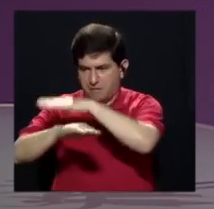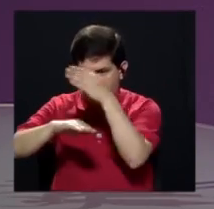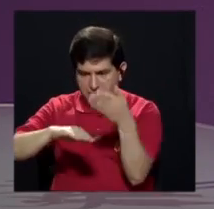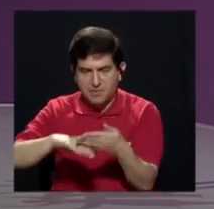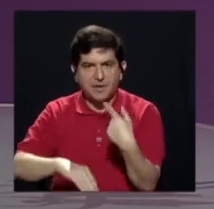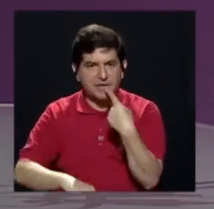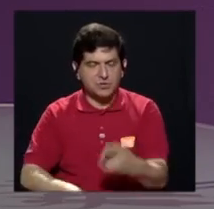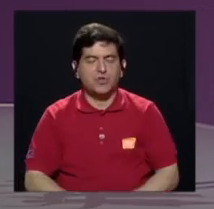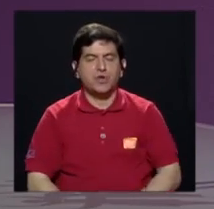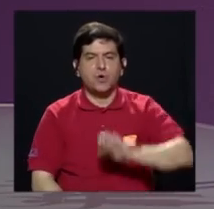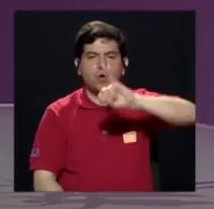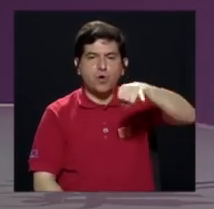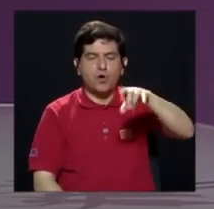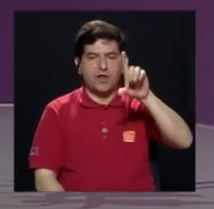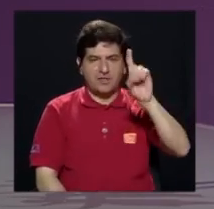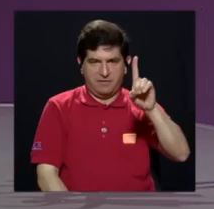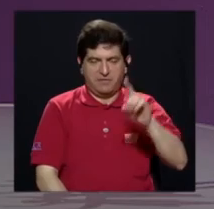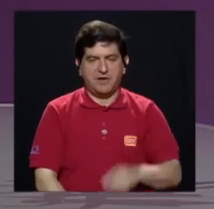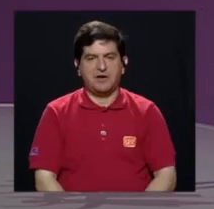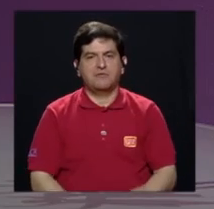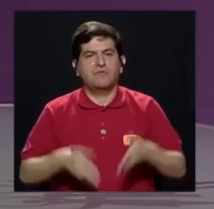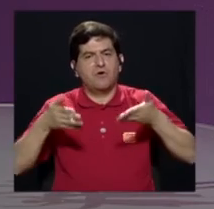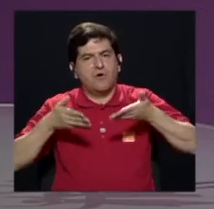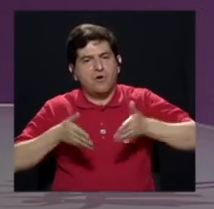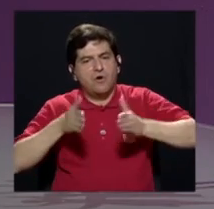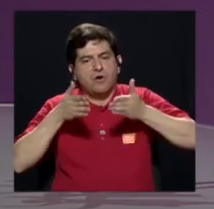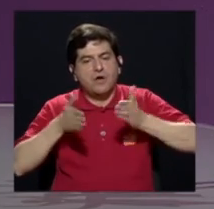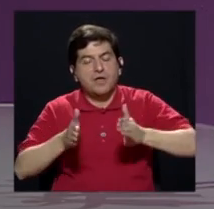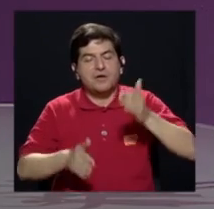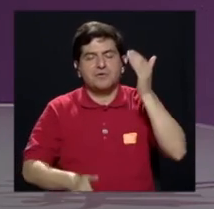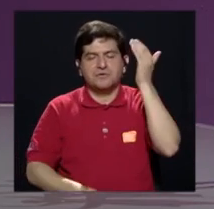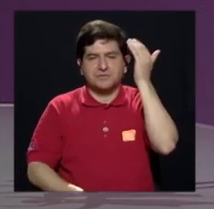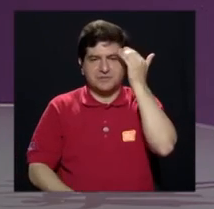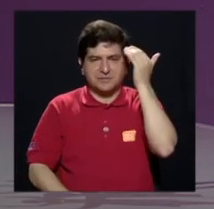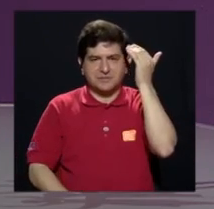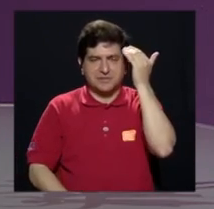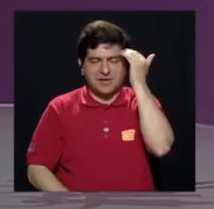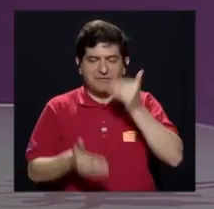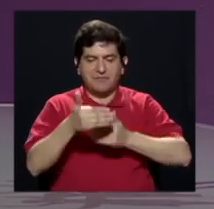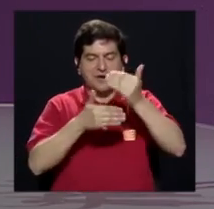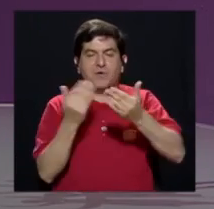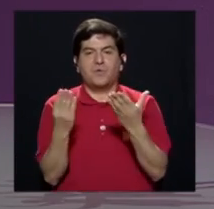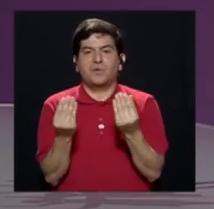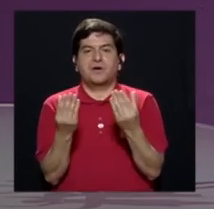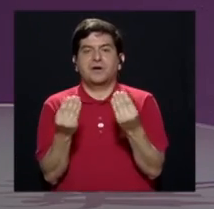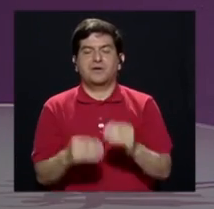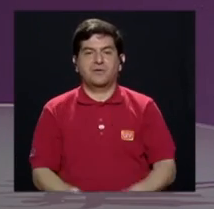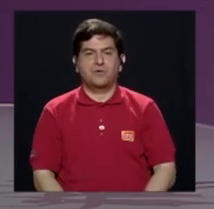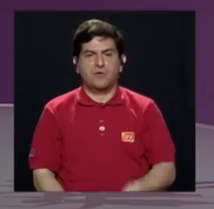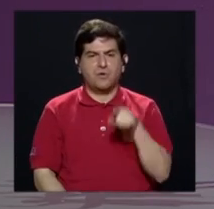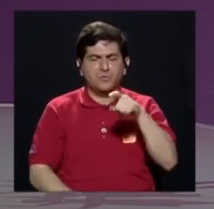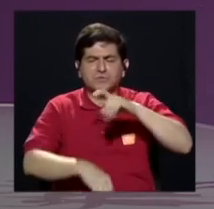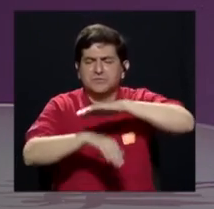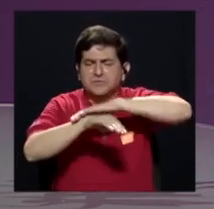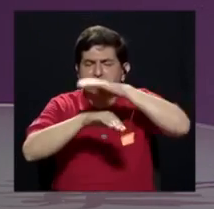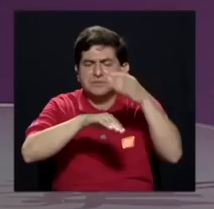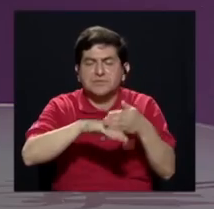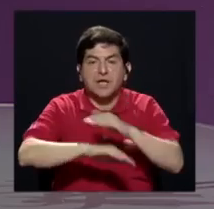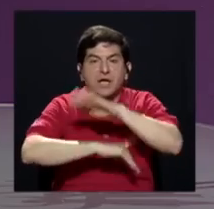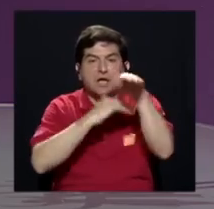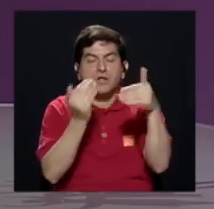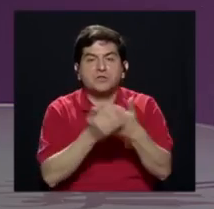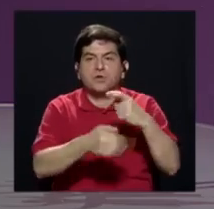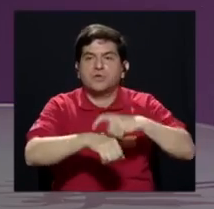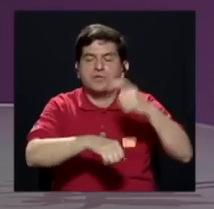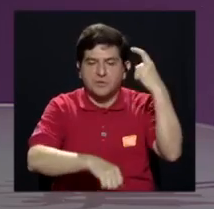decía jorge debravo hijos para saber lo que es el miedo en el momento en que te embarazas usted todos